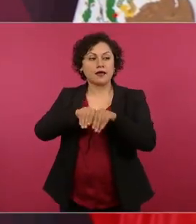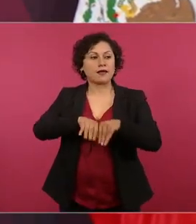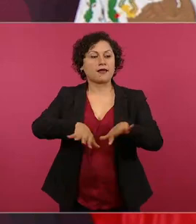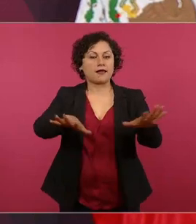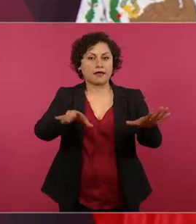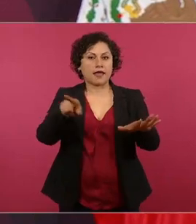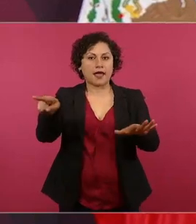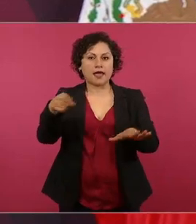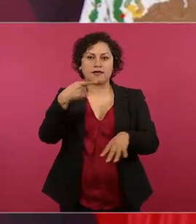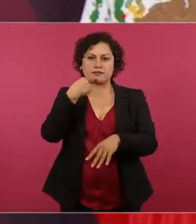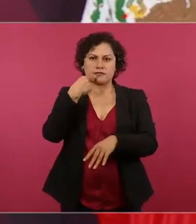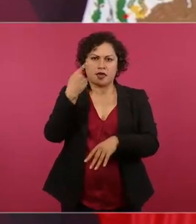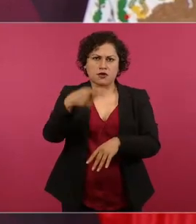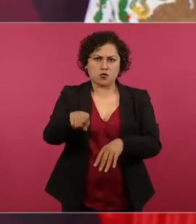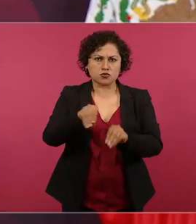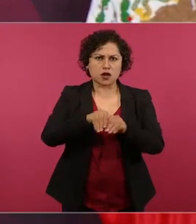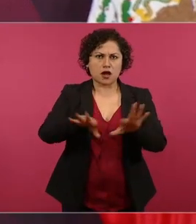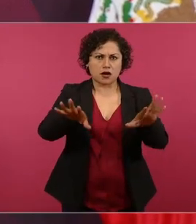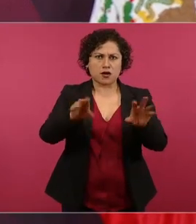fosa clandestina,